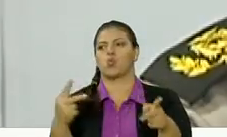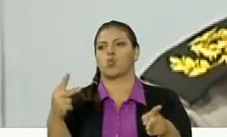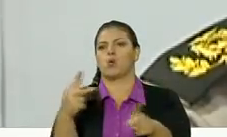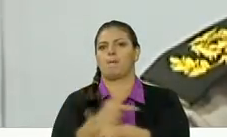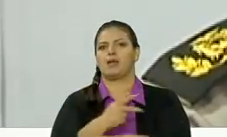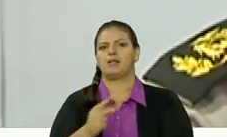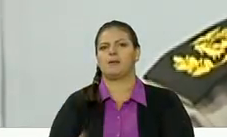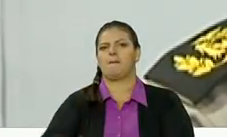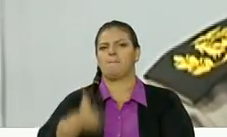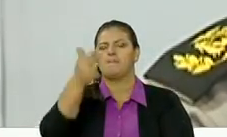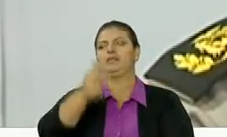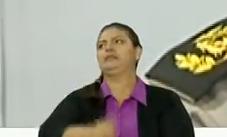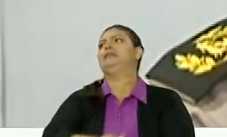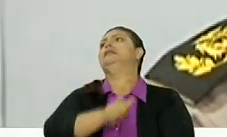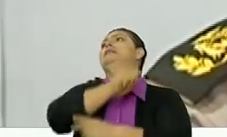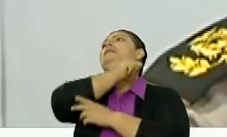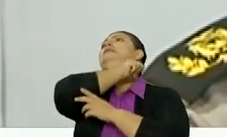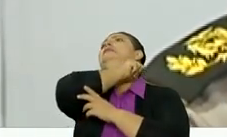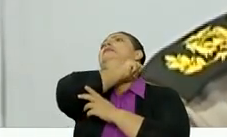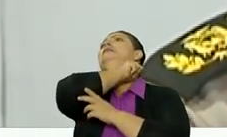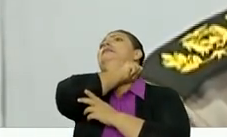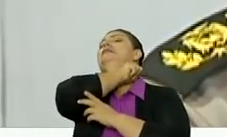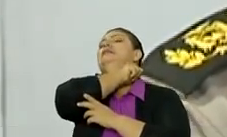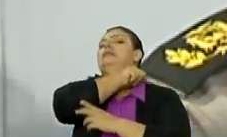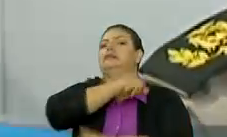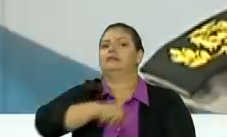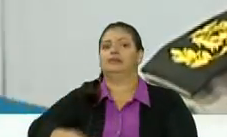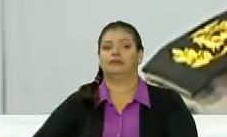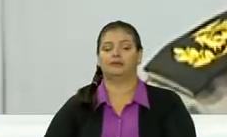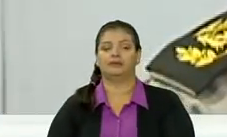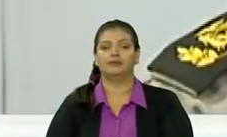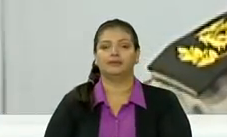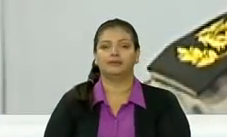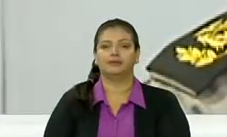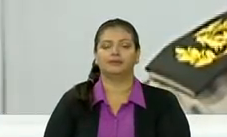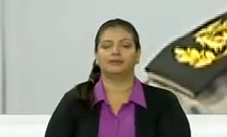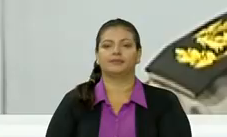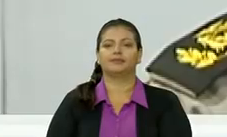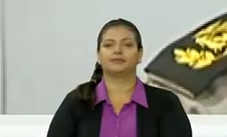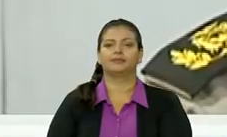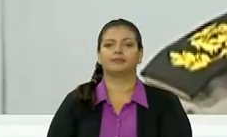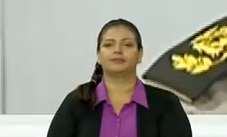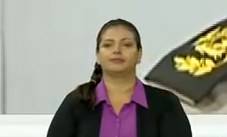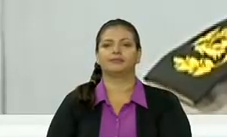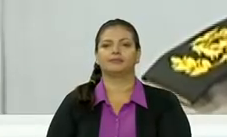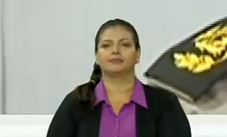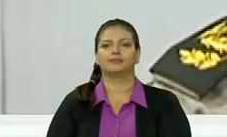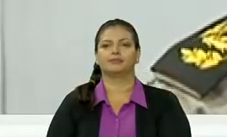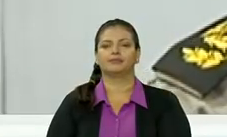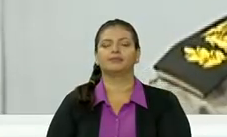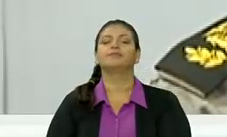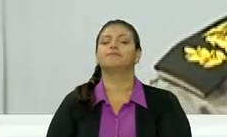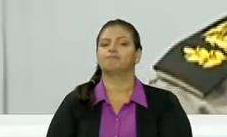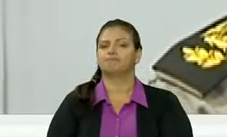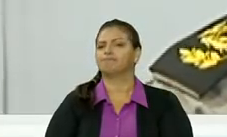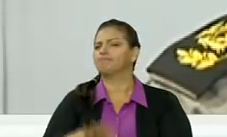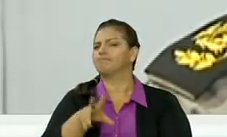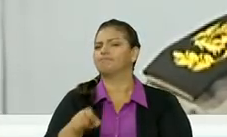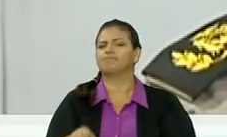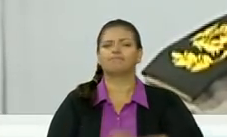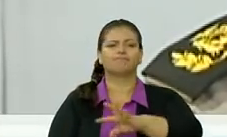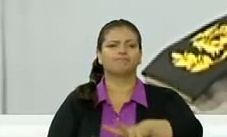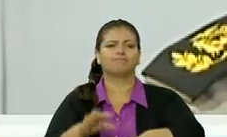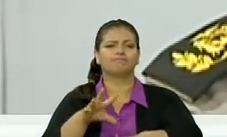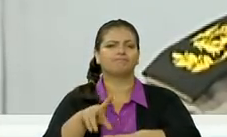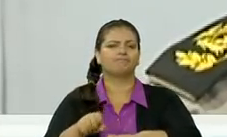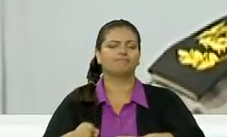asalto y robo a mano armada que venía laborando o haciendo sus actividades delictivas